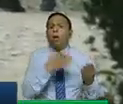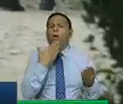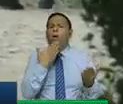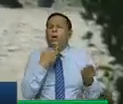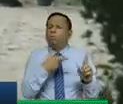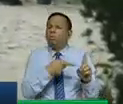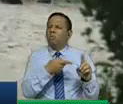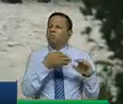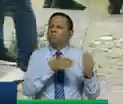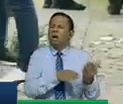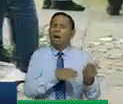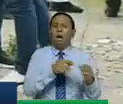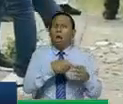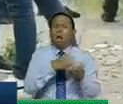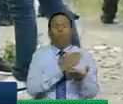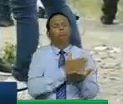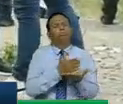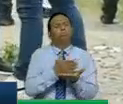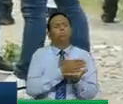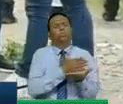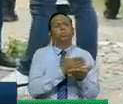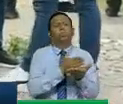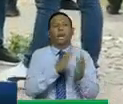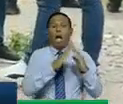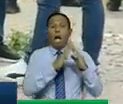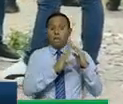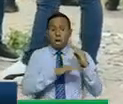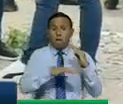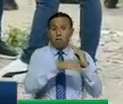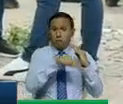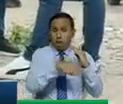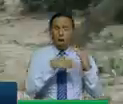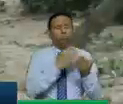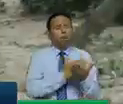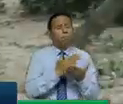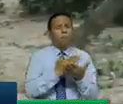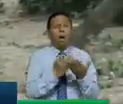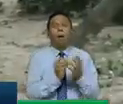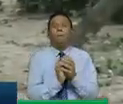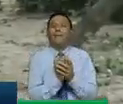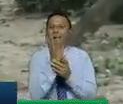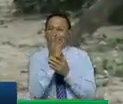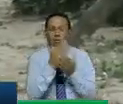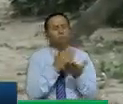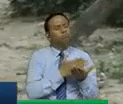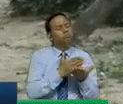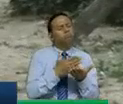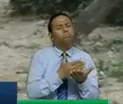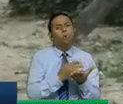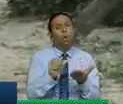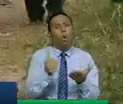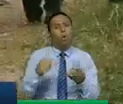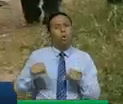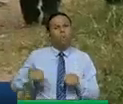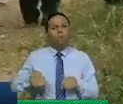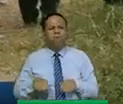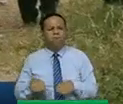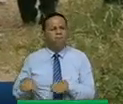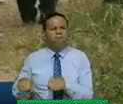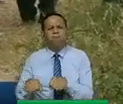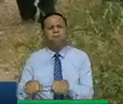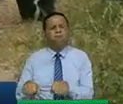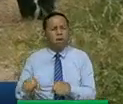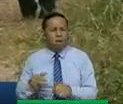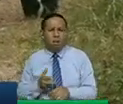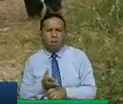mientras cocinaba en el exterior de su casa, en el cantón Milagro, provincia del Guayas. Sujetos motorizados llegaron al sitio